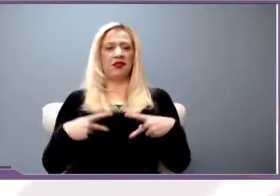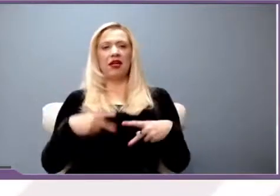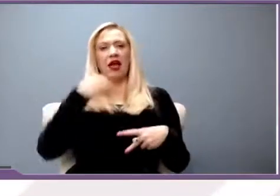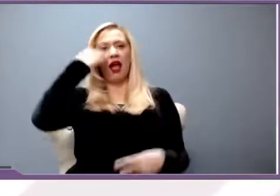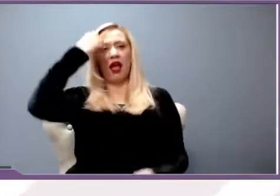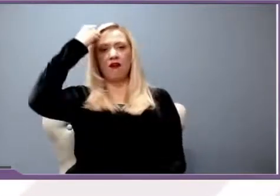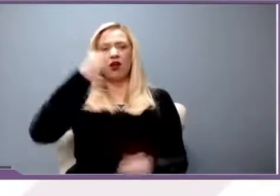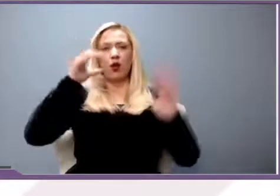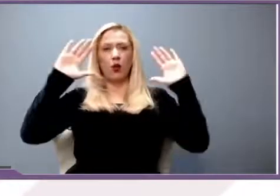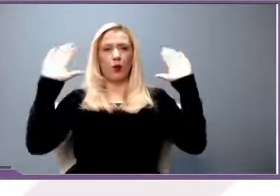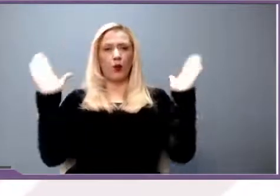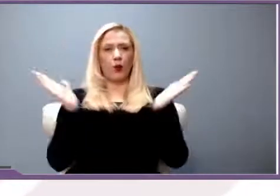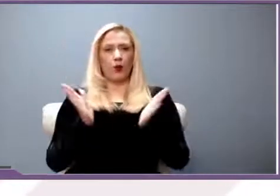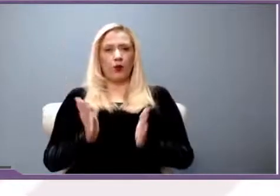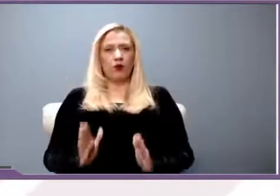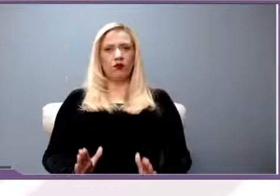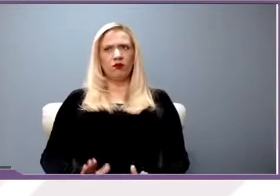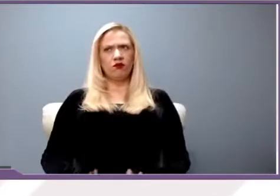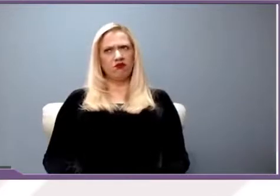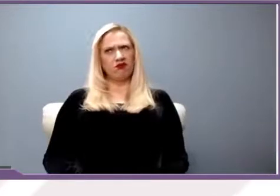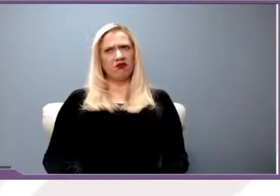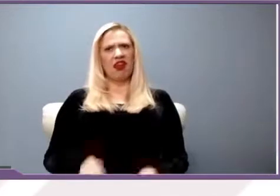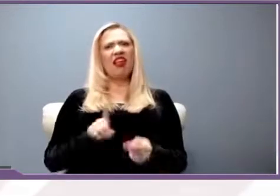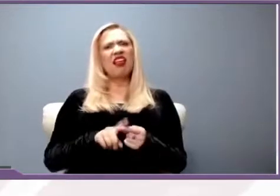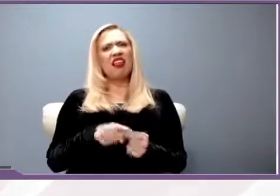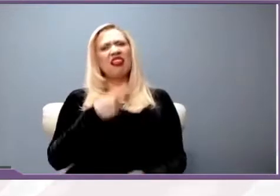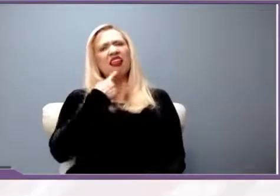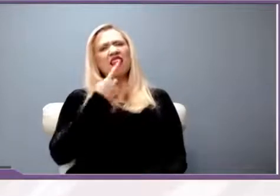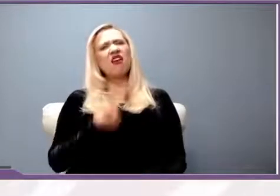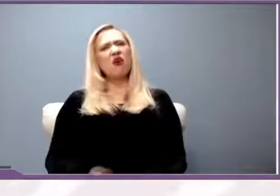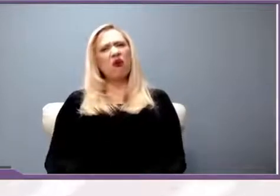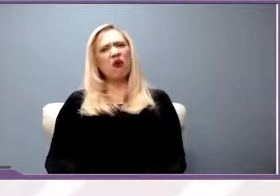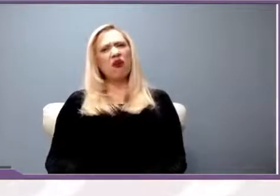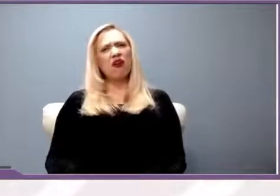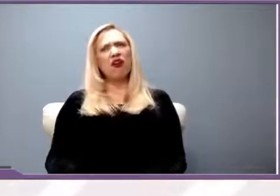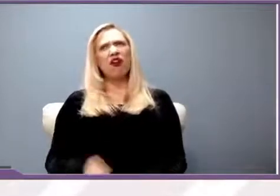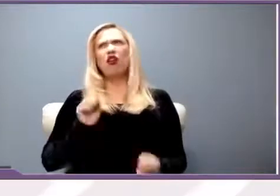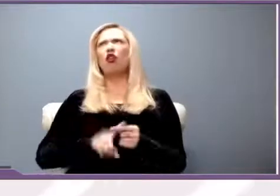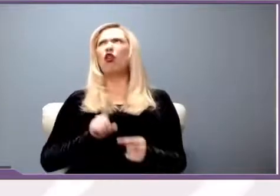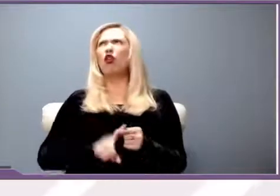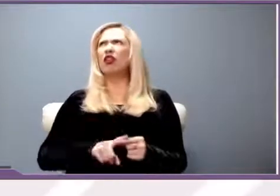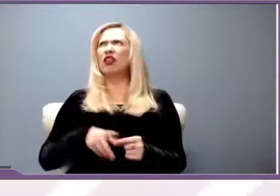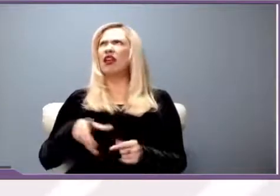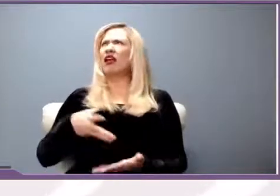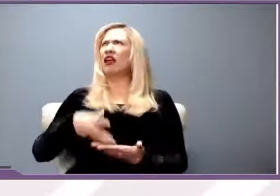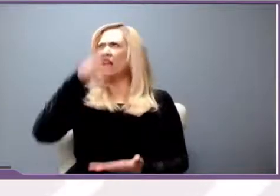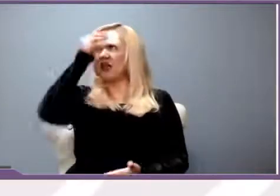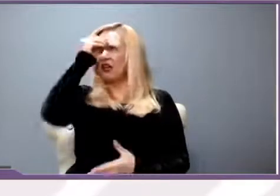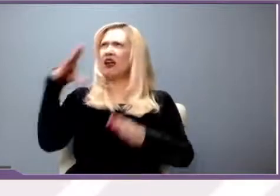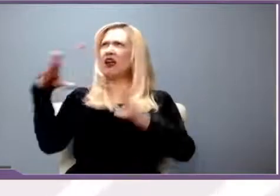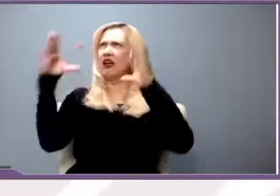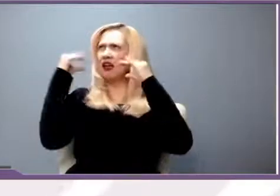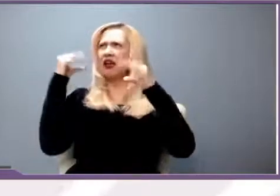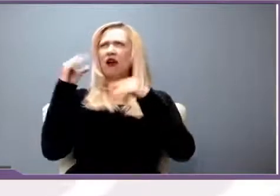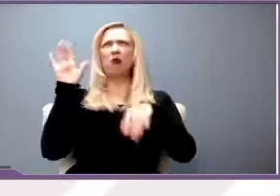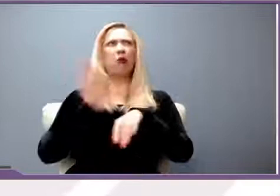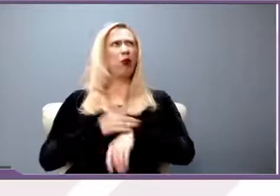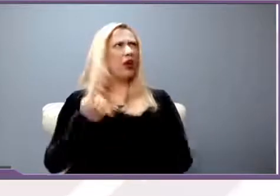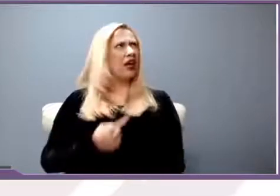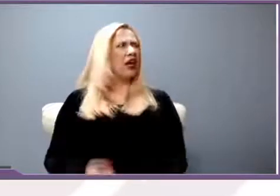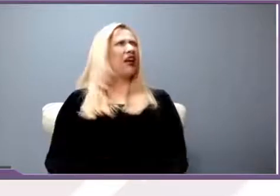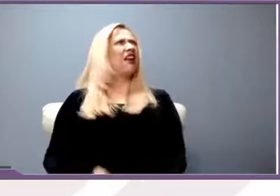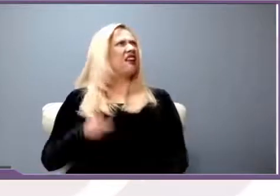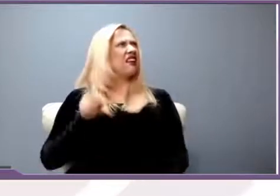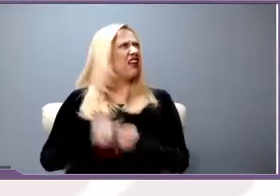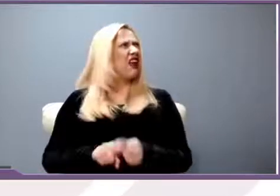dices, preguntarnos, ¿quién me dijo, no? ¿Dónde me lo inculcaron? ¿Dónde aprendí que los cuerpos tienen que ser de esta forma y no de esta otra, no? ¿Quién